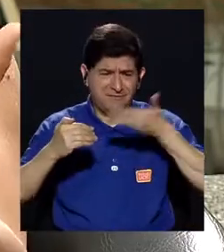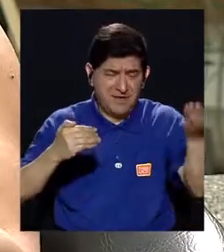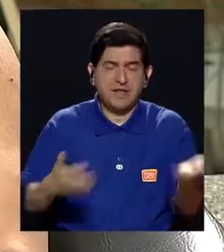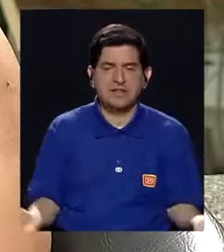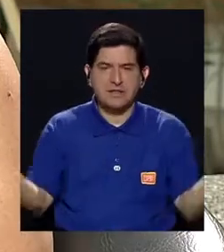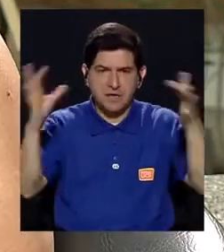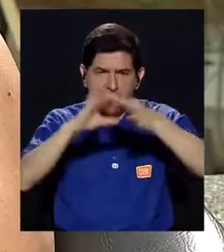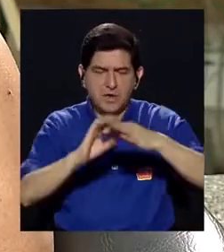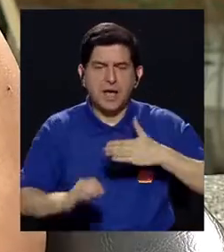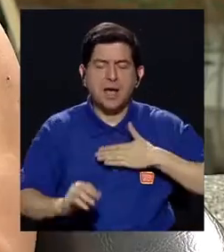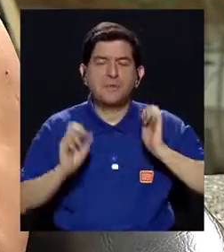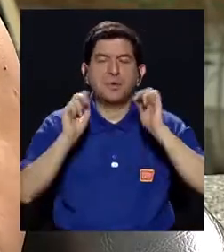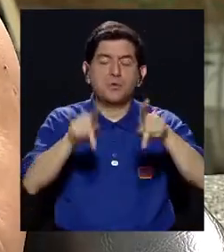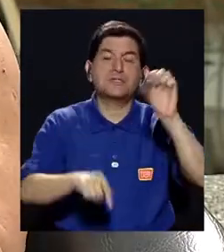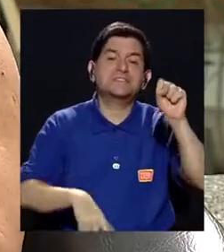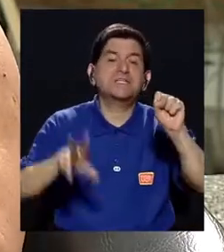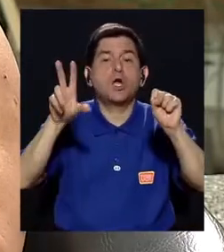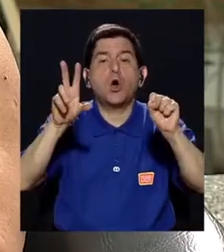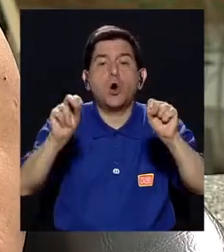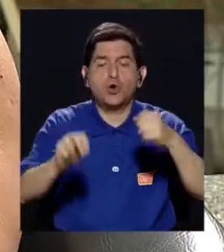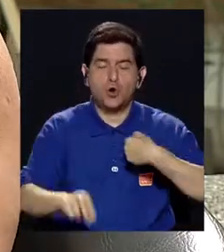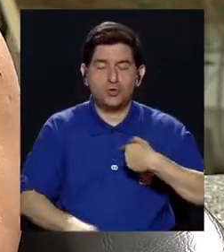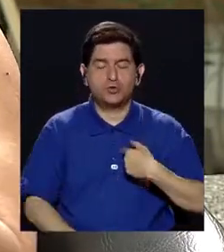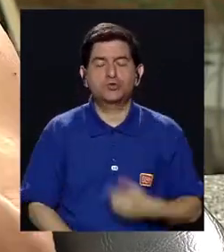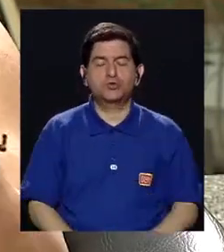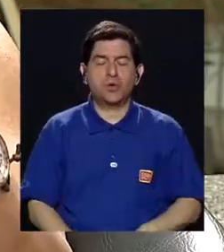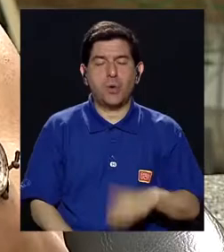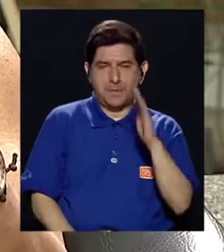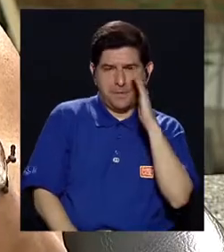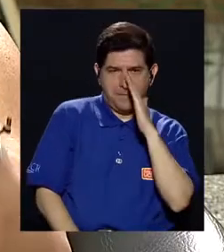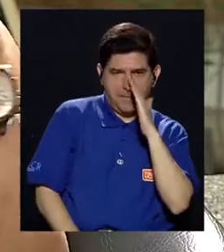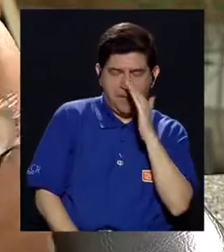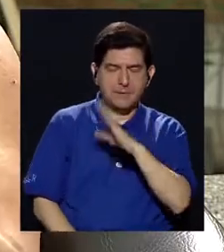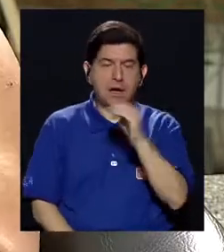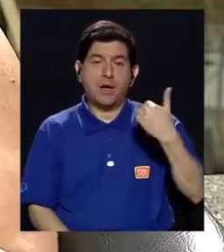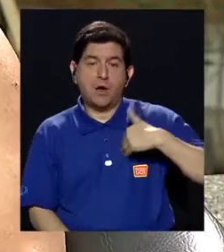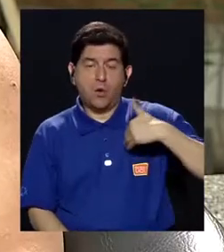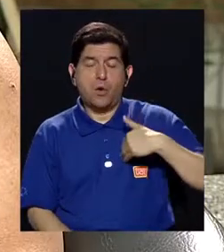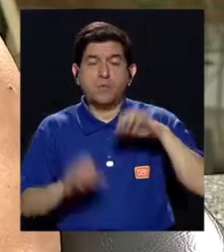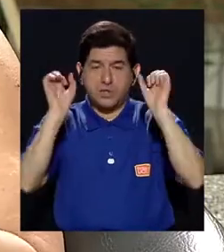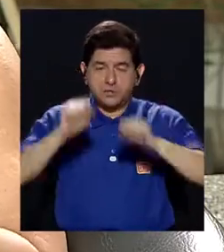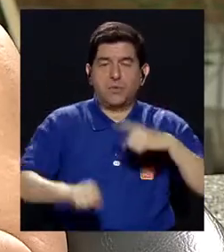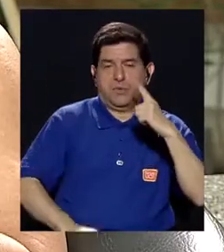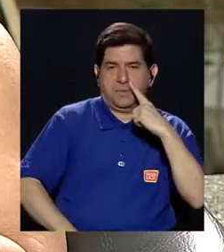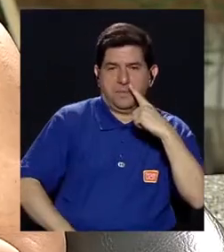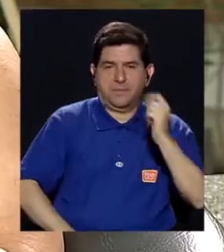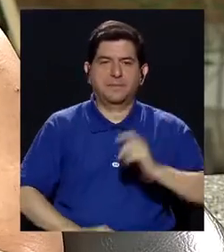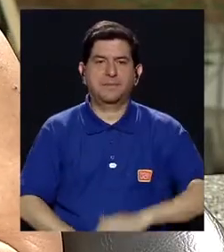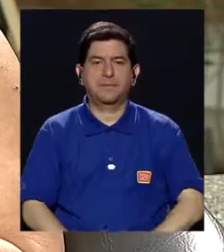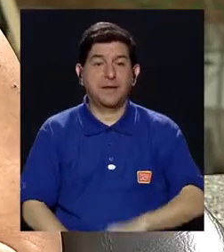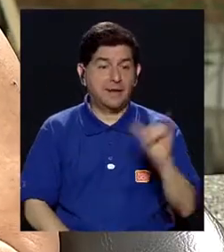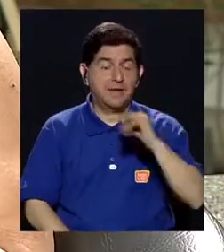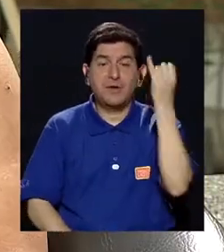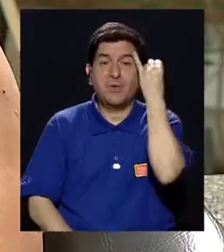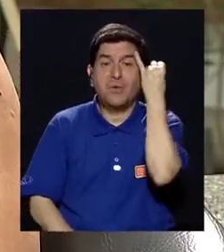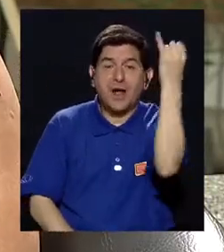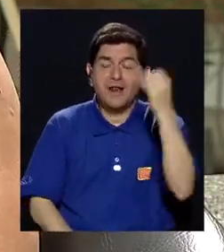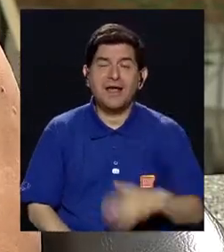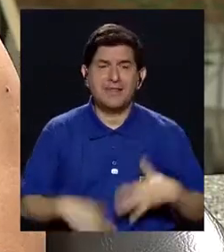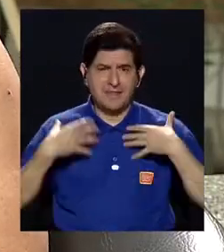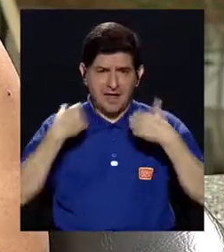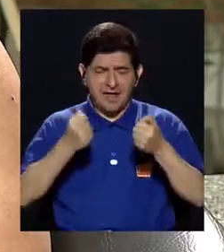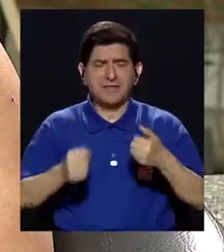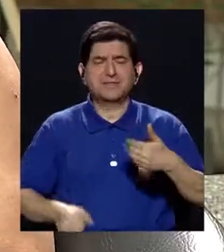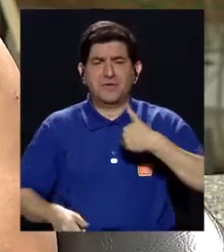hombres de ser padres, ¿verdad? Entonces, también el concepto mismo de salud reproductiva se amplía a un enfoque más integral, más allá de solo lo